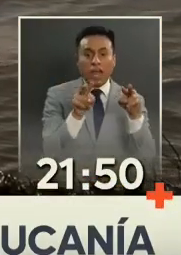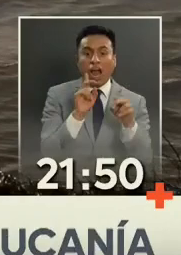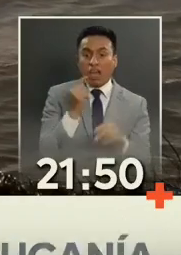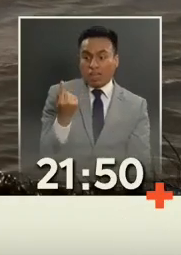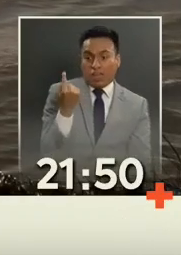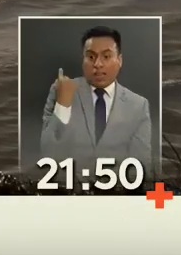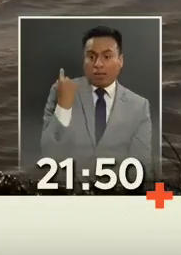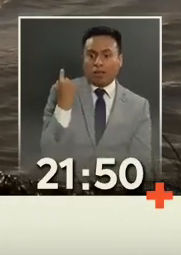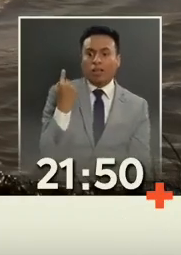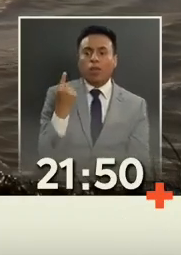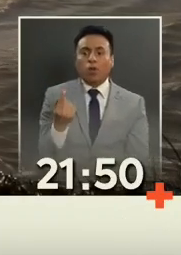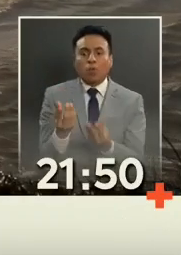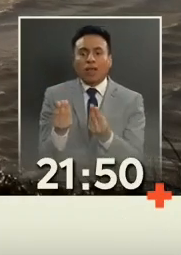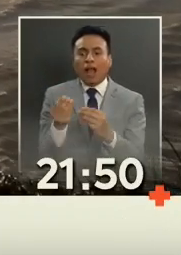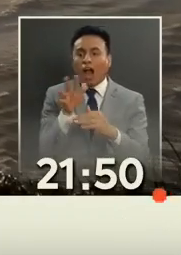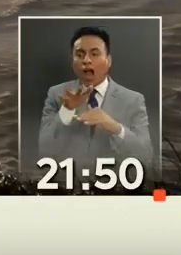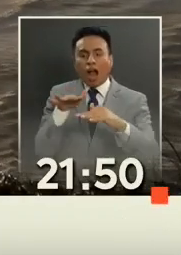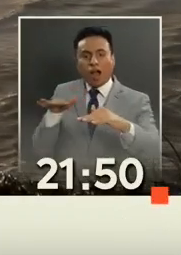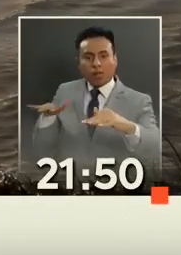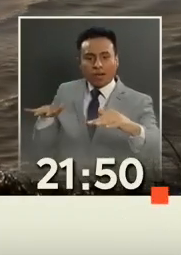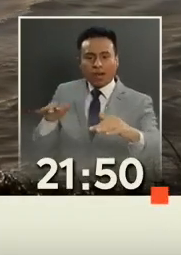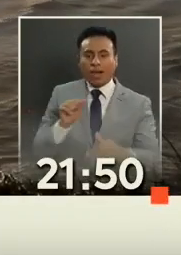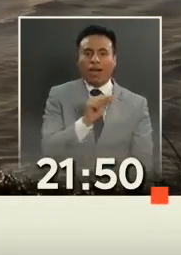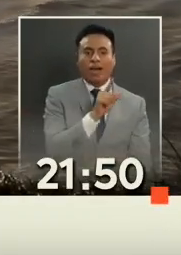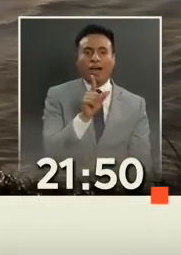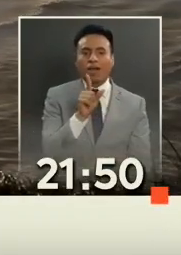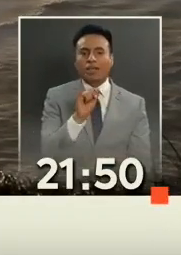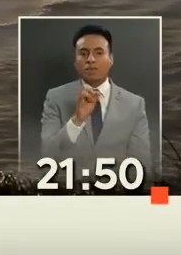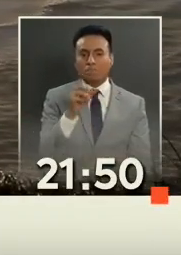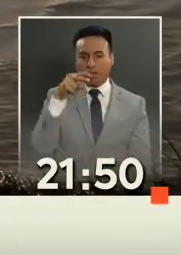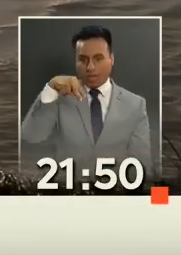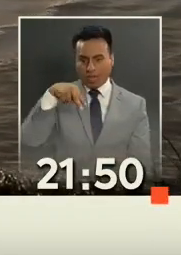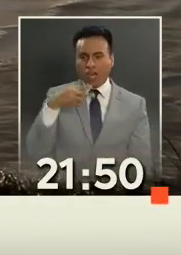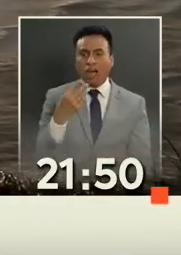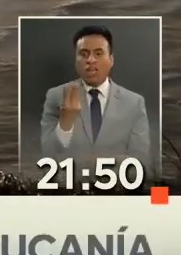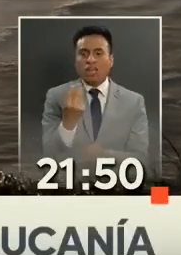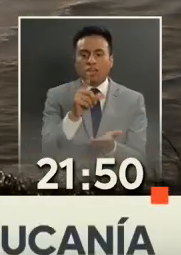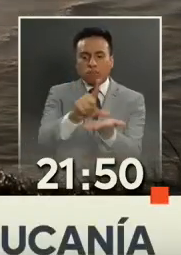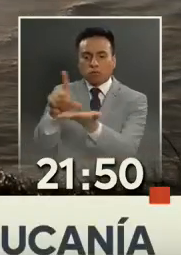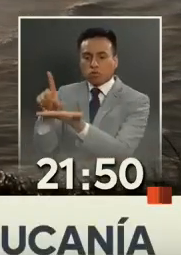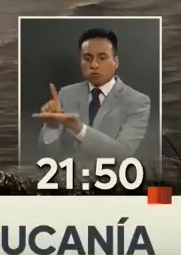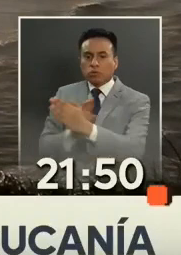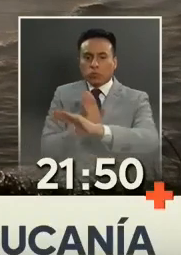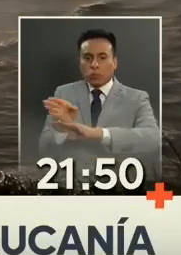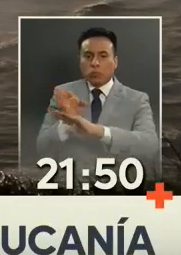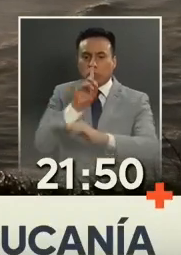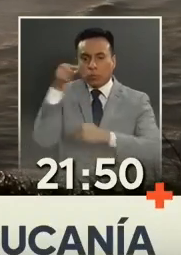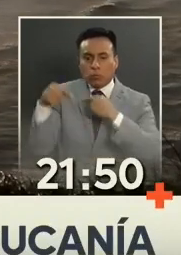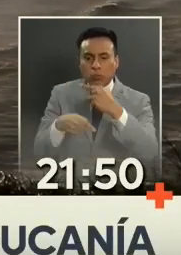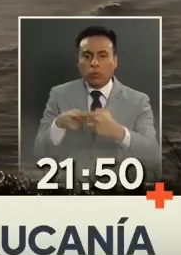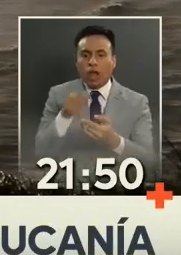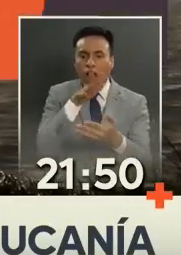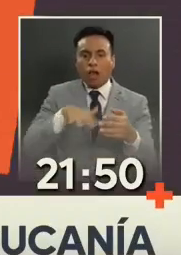este humedal Ayipen, que es uno de los 13 puntos de la ruta patrimonial del lago Budi.